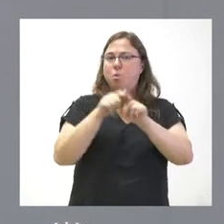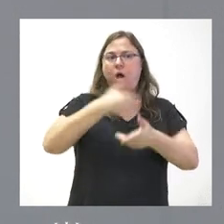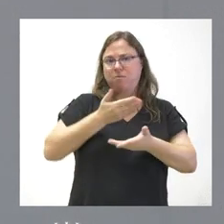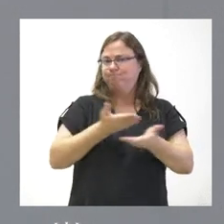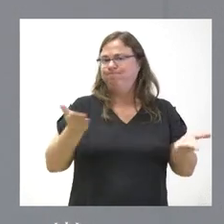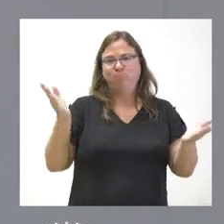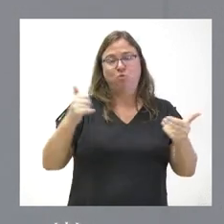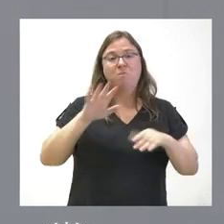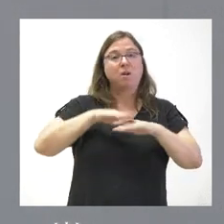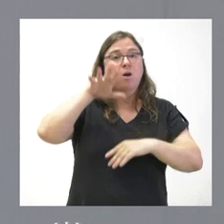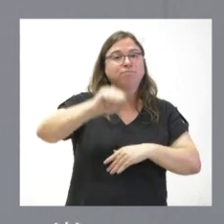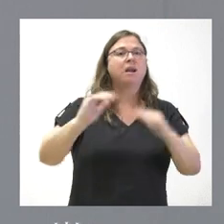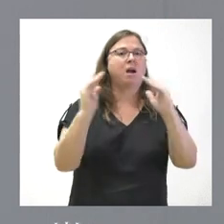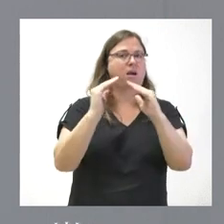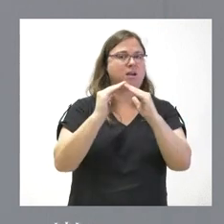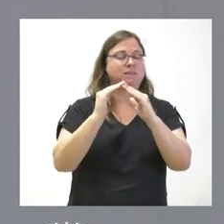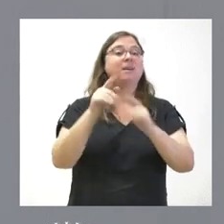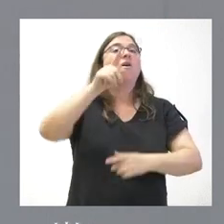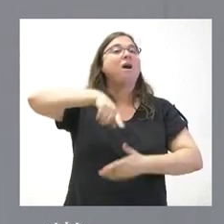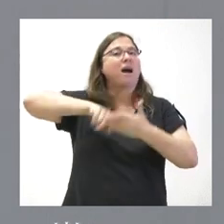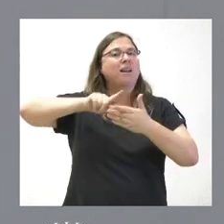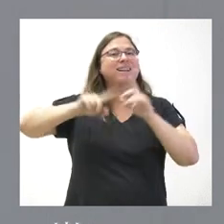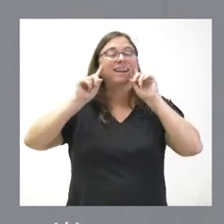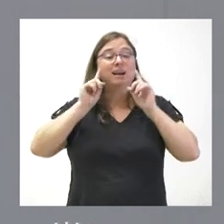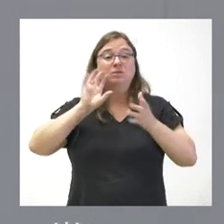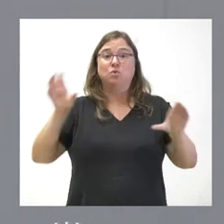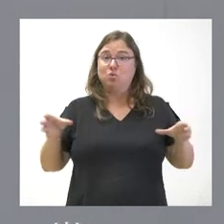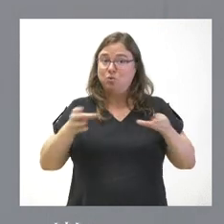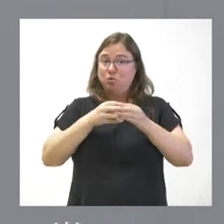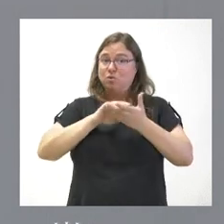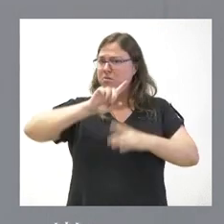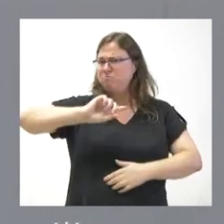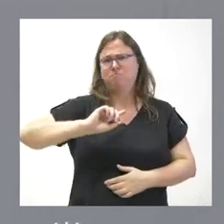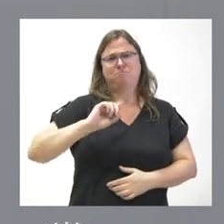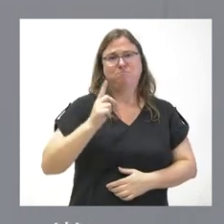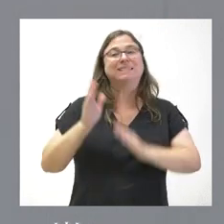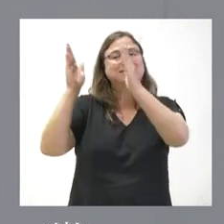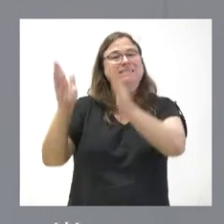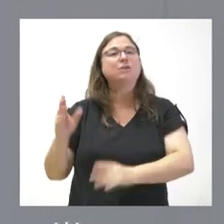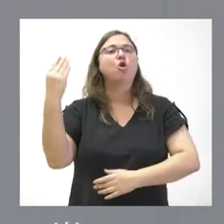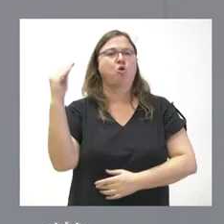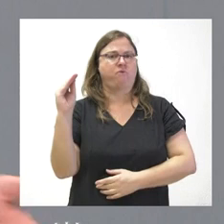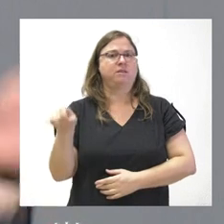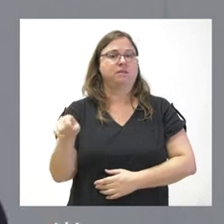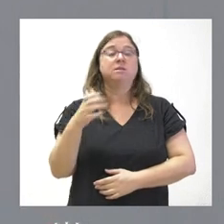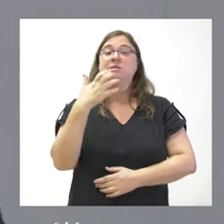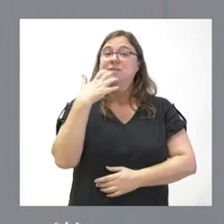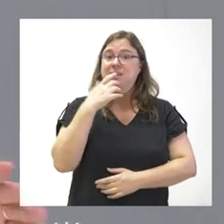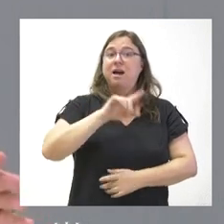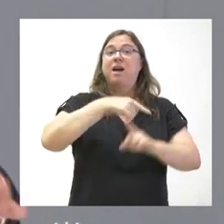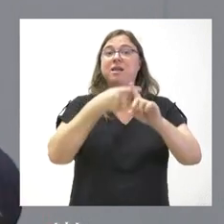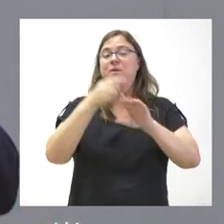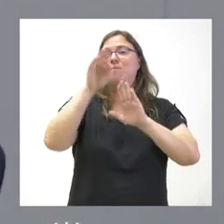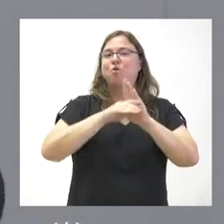adquisición de la vivienda y En el alquiler de la vivienda como tiene la junta de Castilla y León para los jóvenes si a esto añadimos todo el programa de